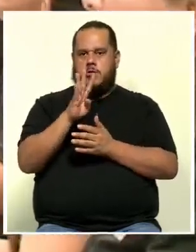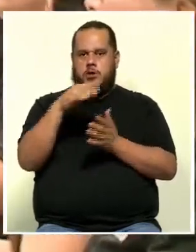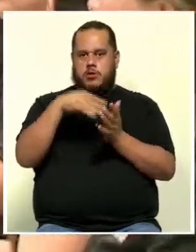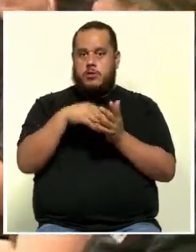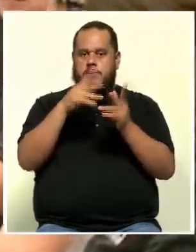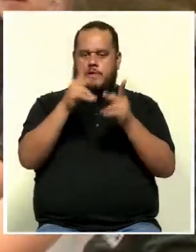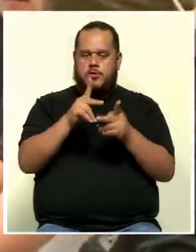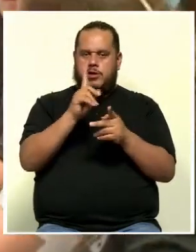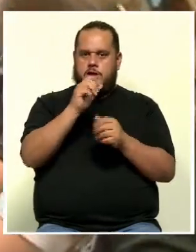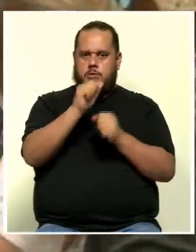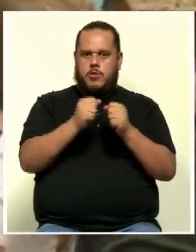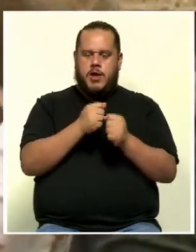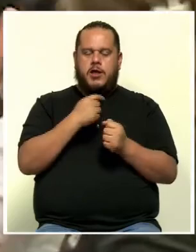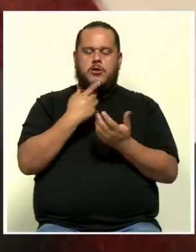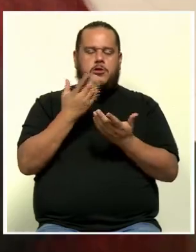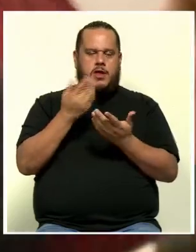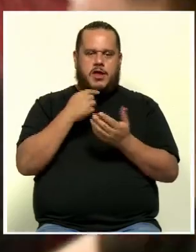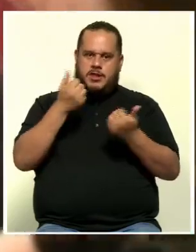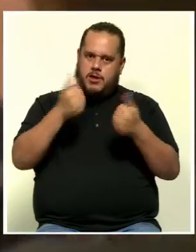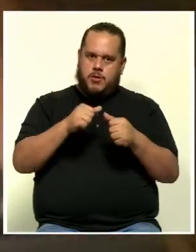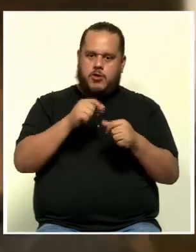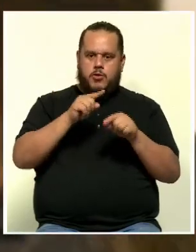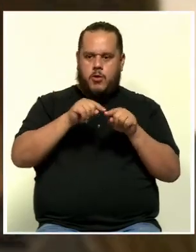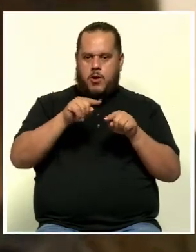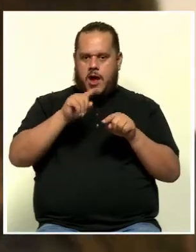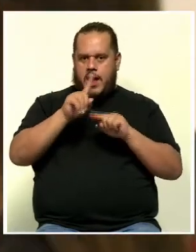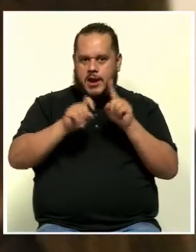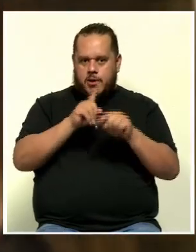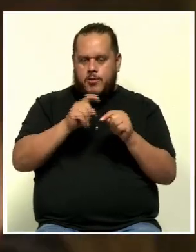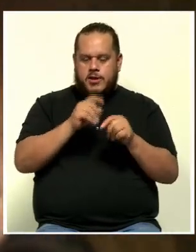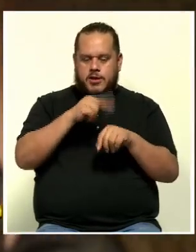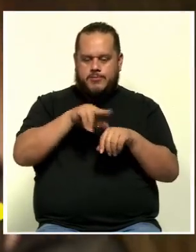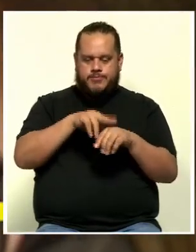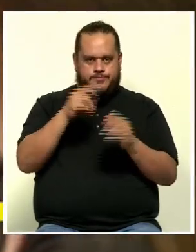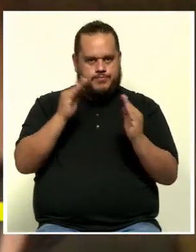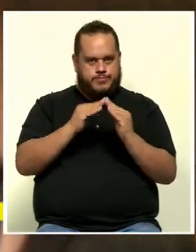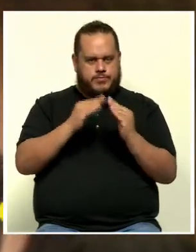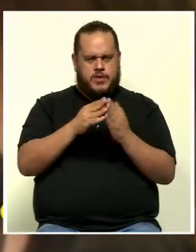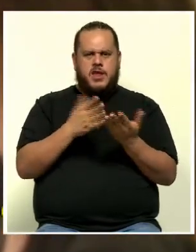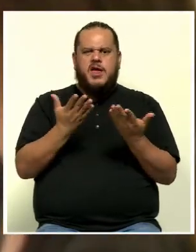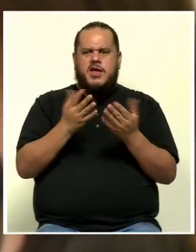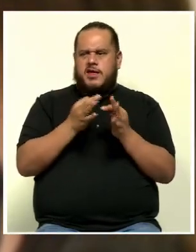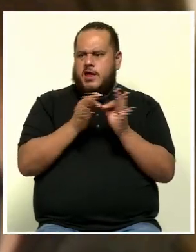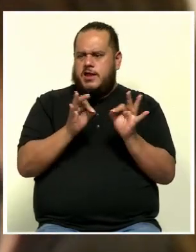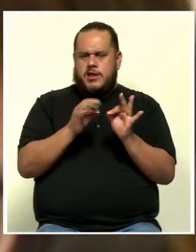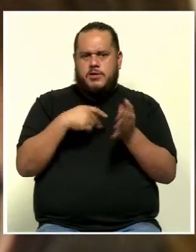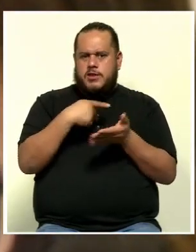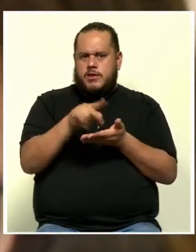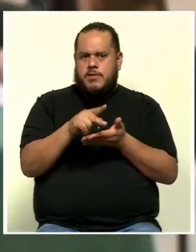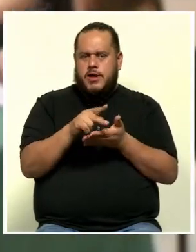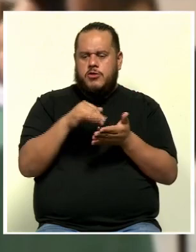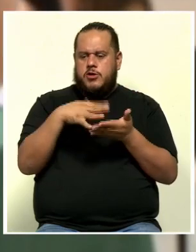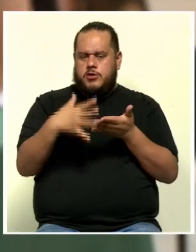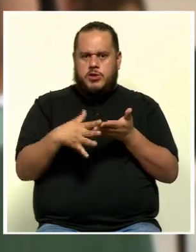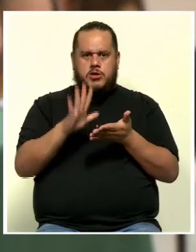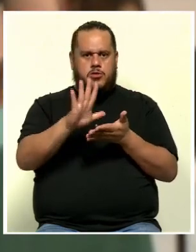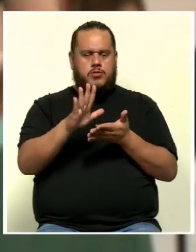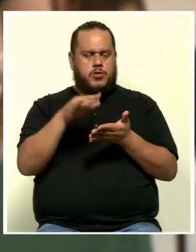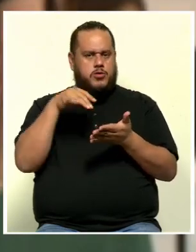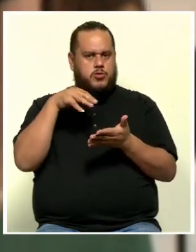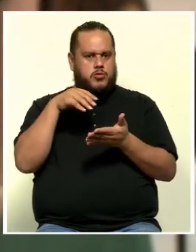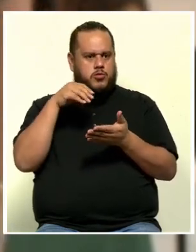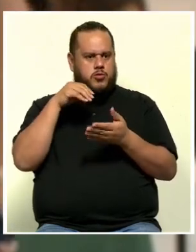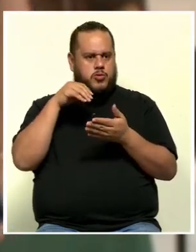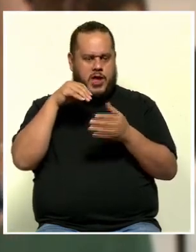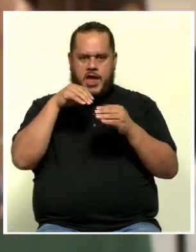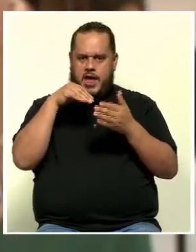de la Encuesta Nacional de Hogares. ¿Qué garantiza que lo que están pagando los estudiantes por su educación es congruente con